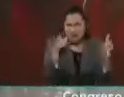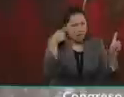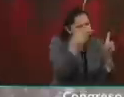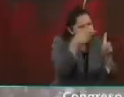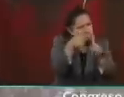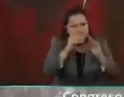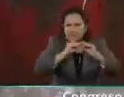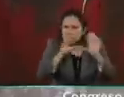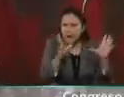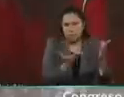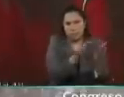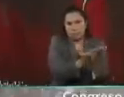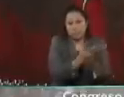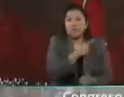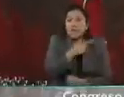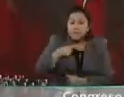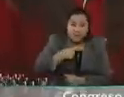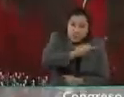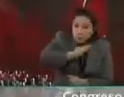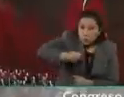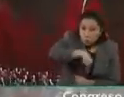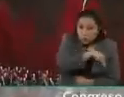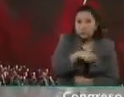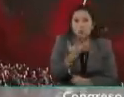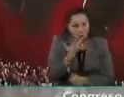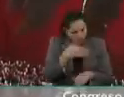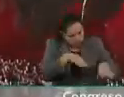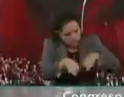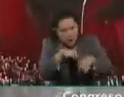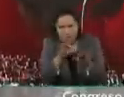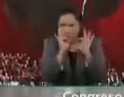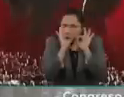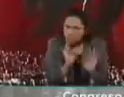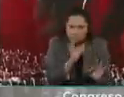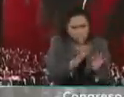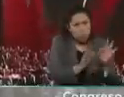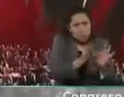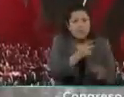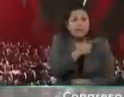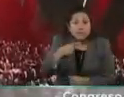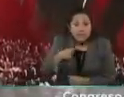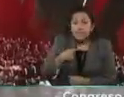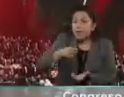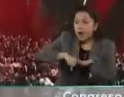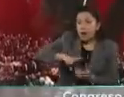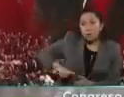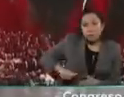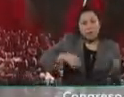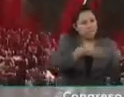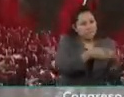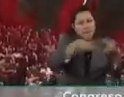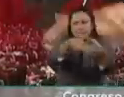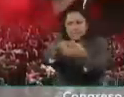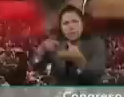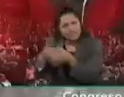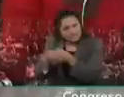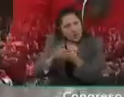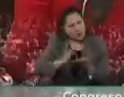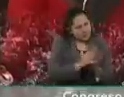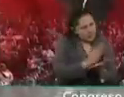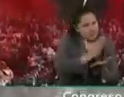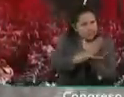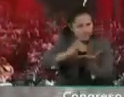de la República, de la división de poderes, de los contrapesos, de las libertades, de la democracia, y rechazamos todas